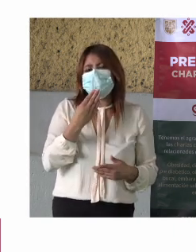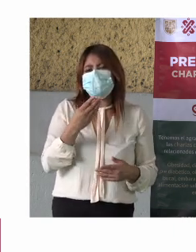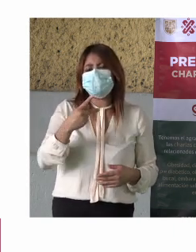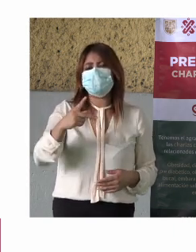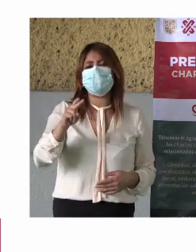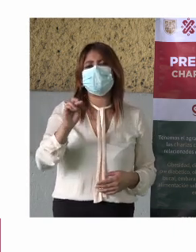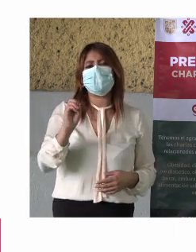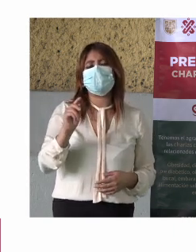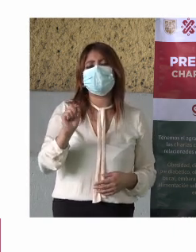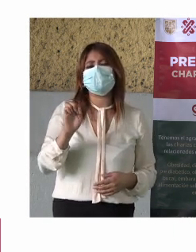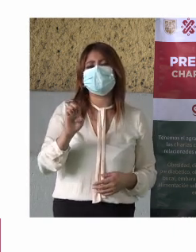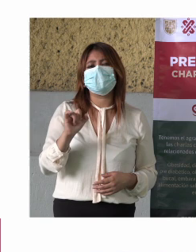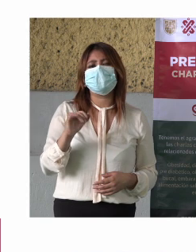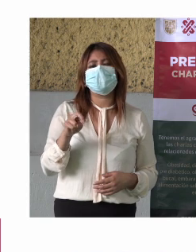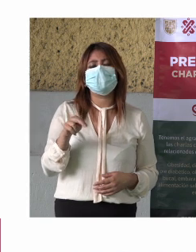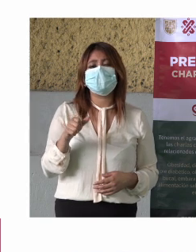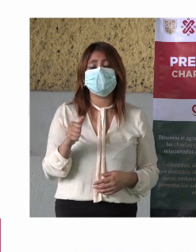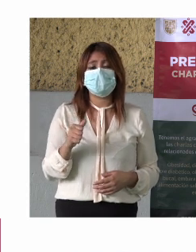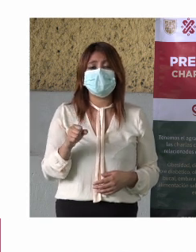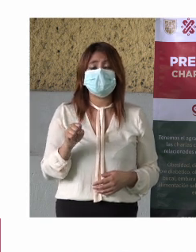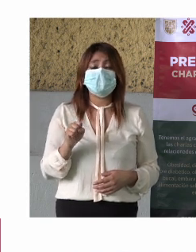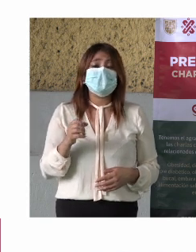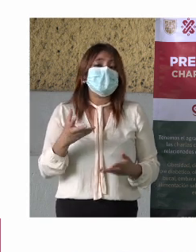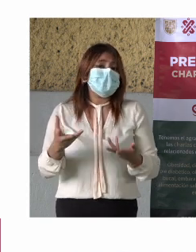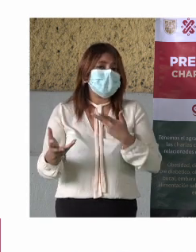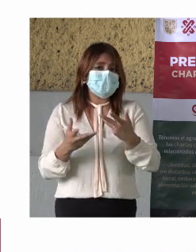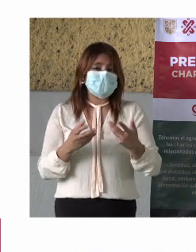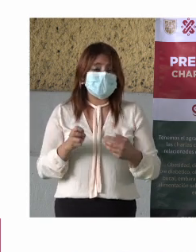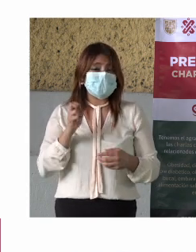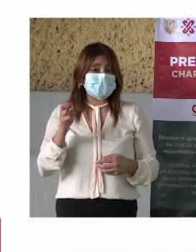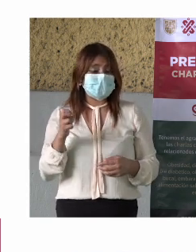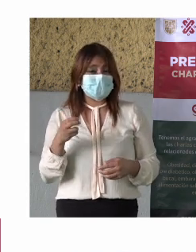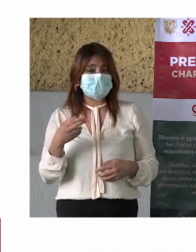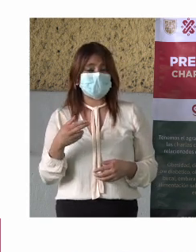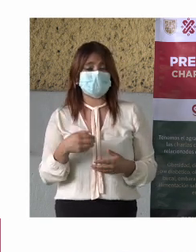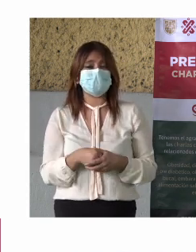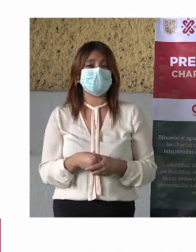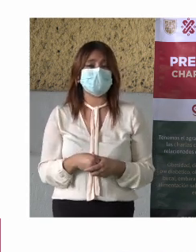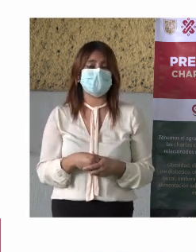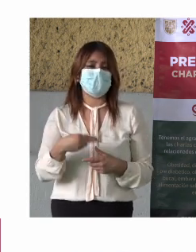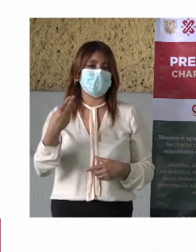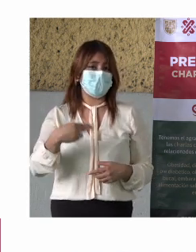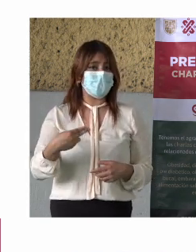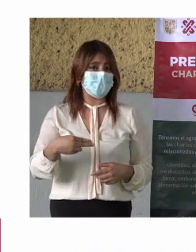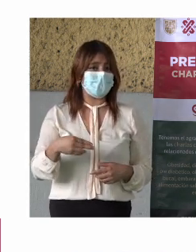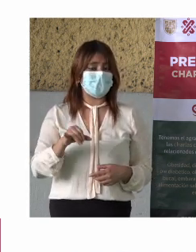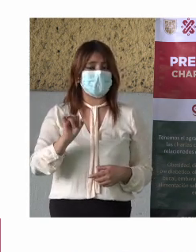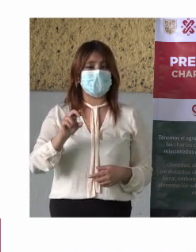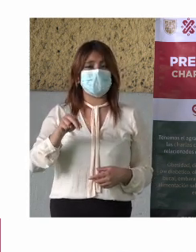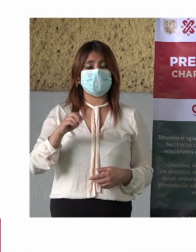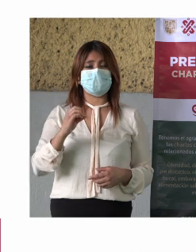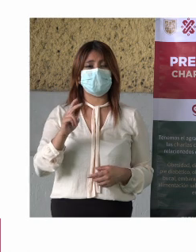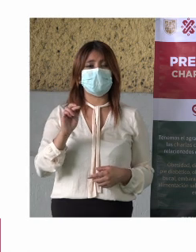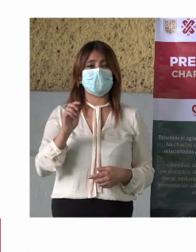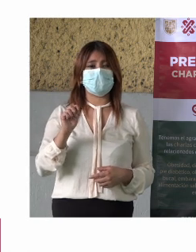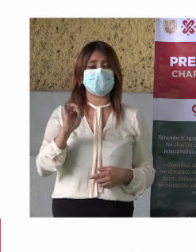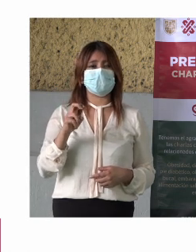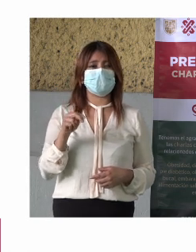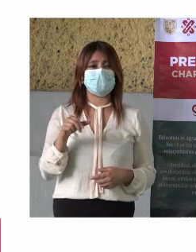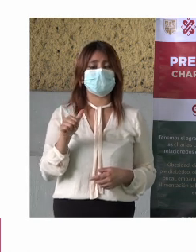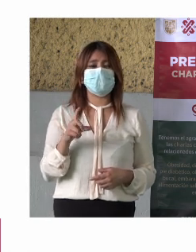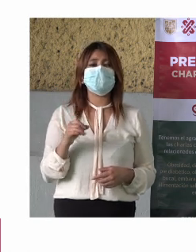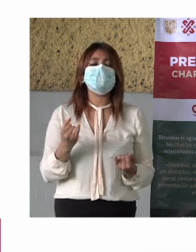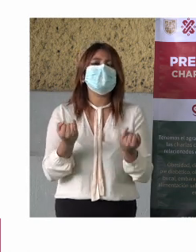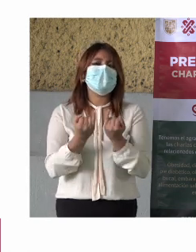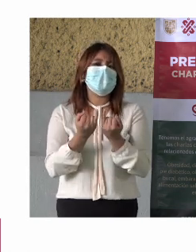del intestino se van a secretar estas hormonas que se llaman incretinas. Las incretinas tienen muchos efectos igual a lo largo